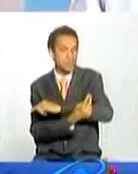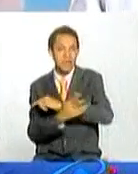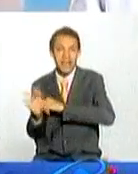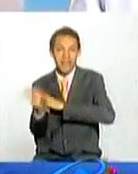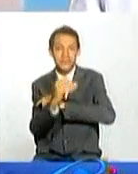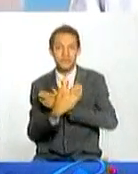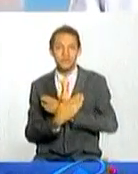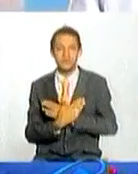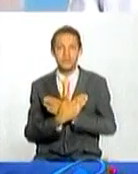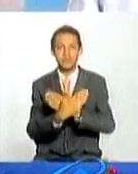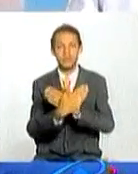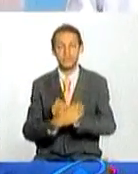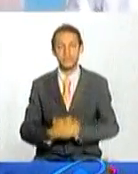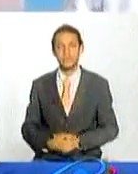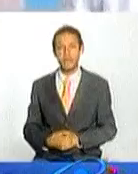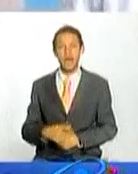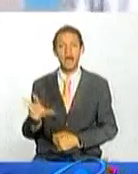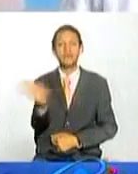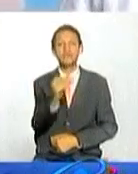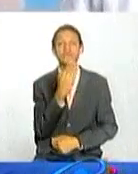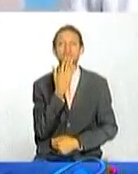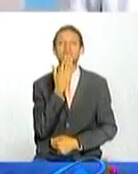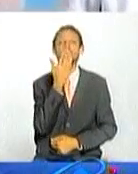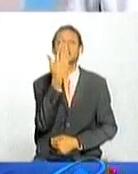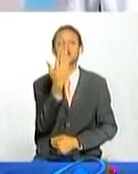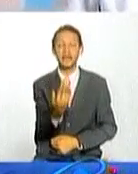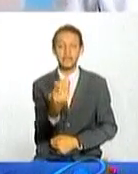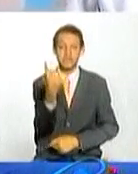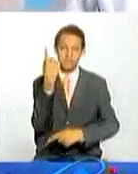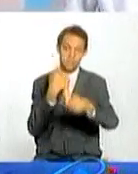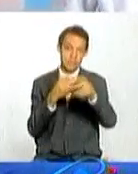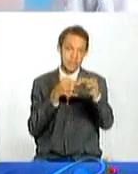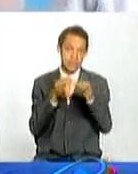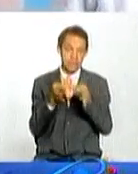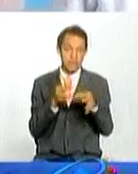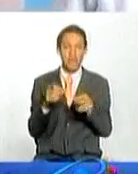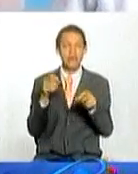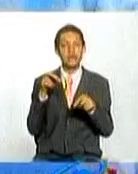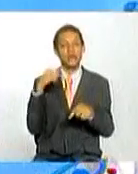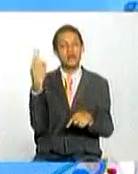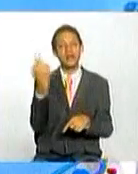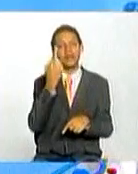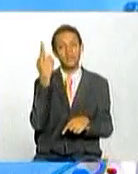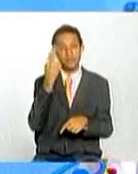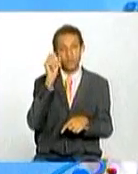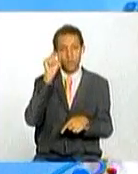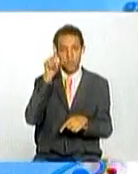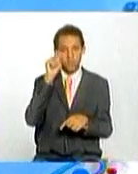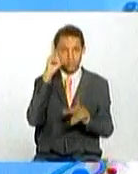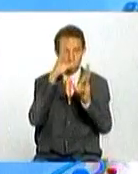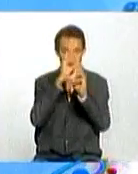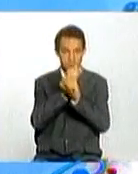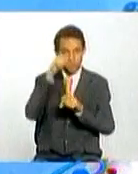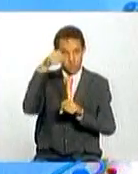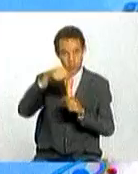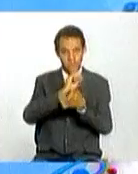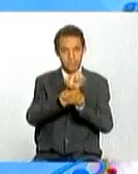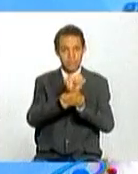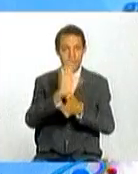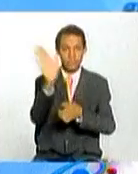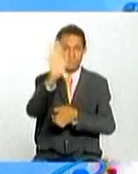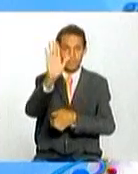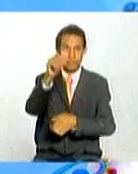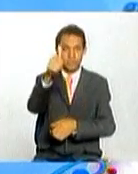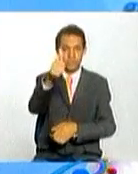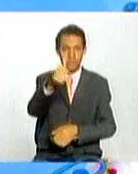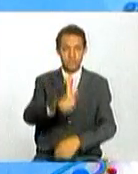todos los televidentes. Y a todos ustedes, muchas gracias por compartir este espacio y no olviden remisión a las 11 de la noche. Feliz noche.